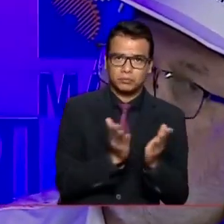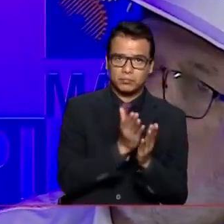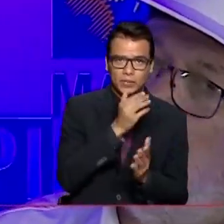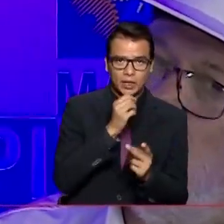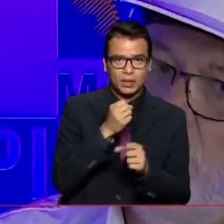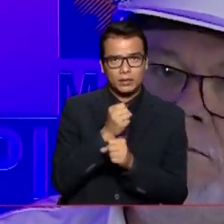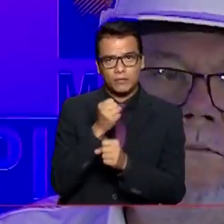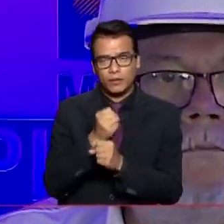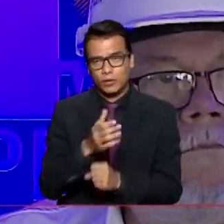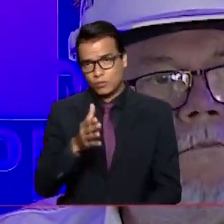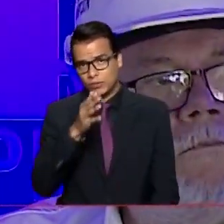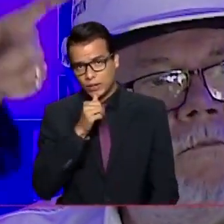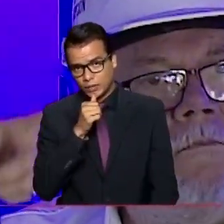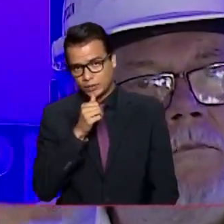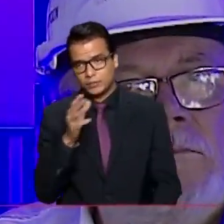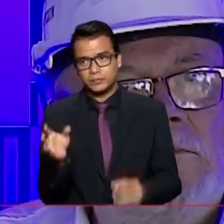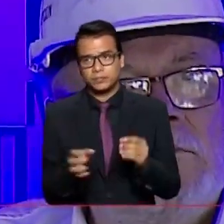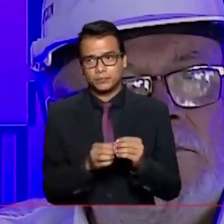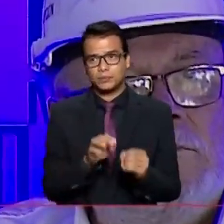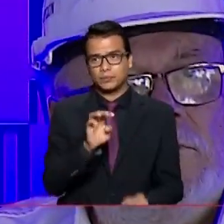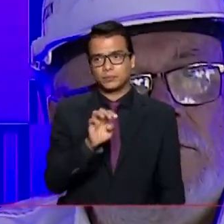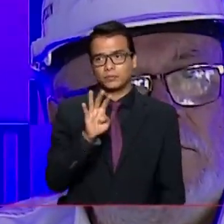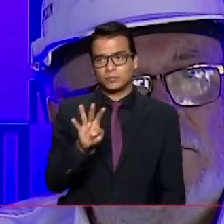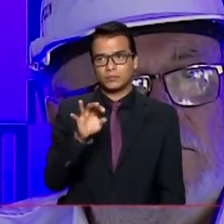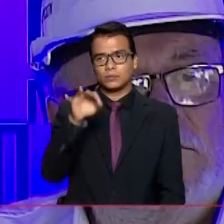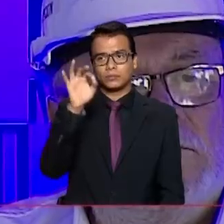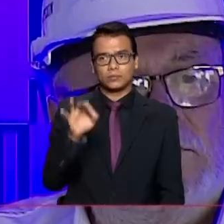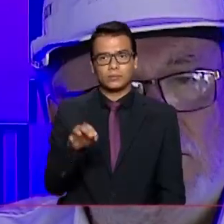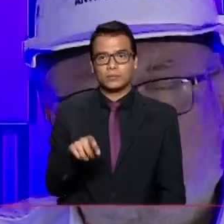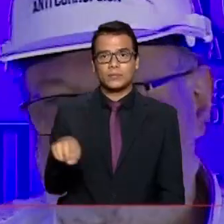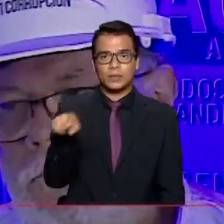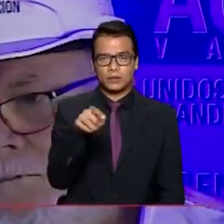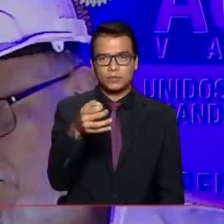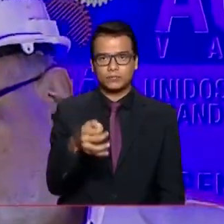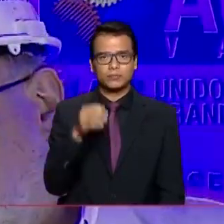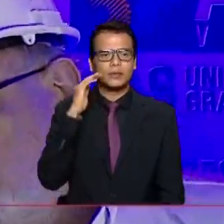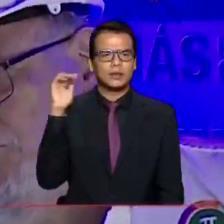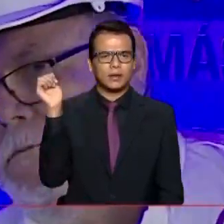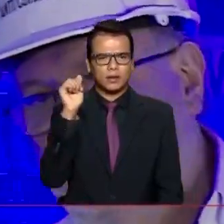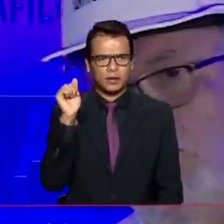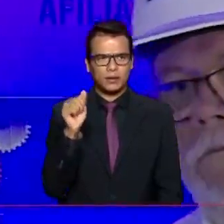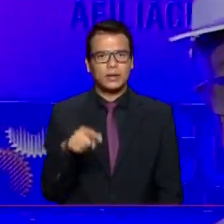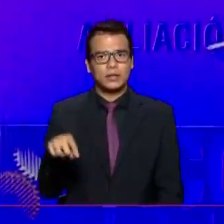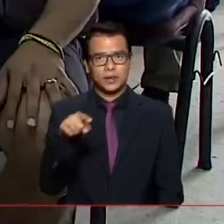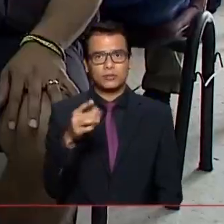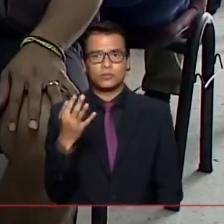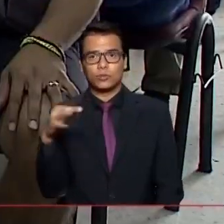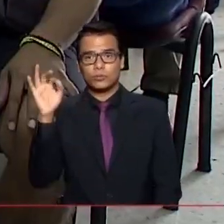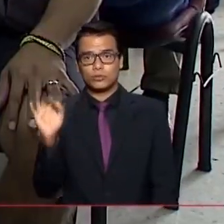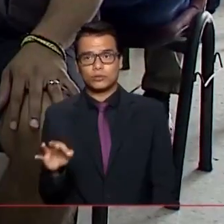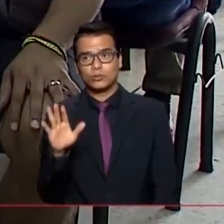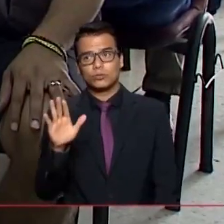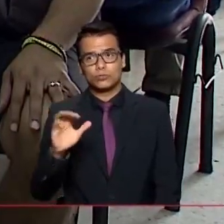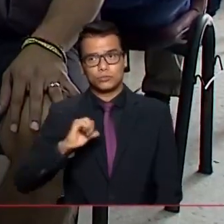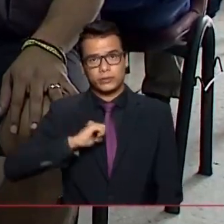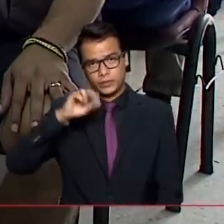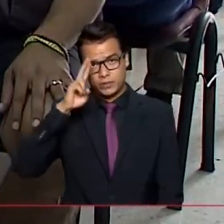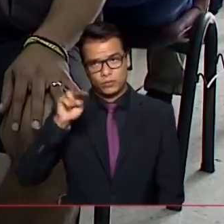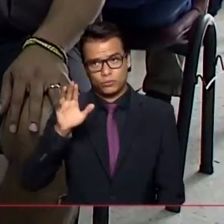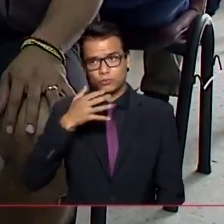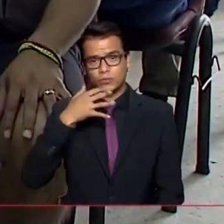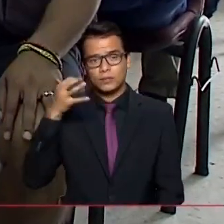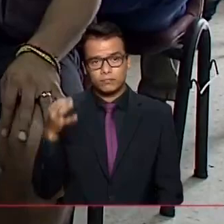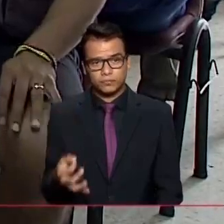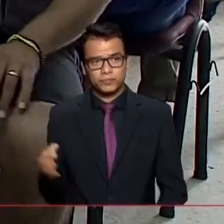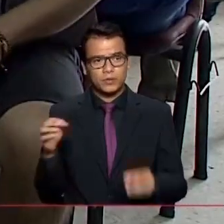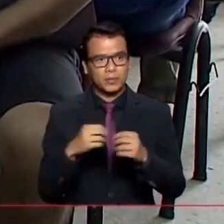trabajan. Y el 94% son mujeres. Y la mitad de ellas con niños. Sobre la generación de empleo